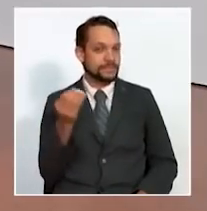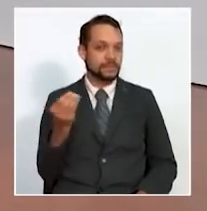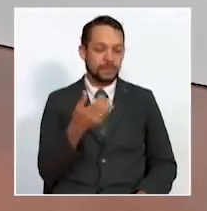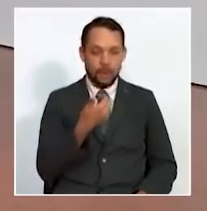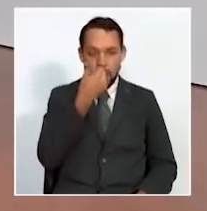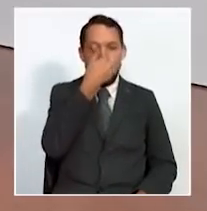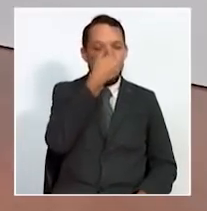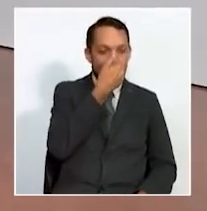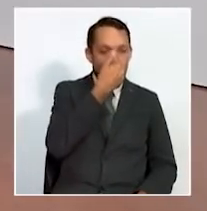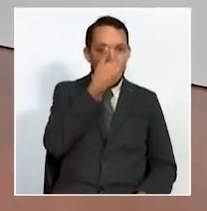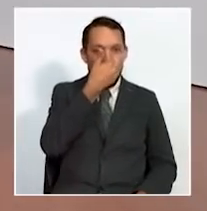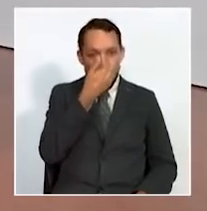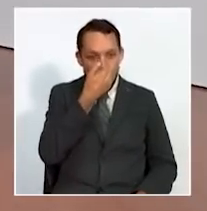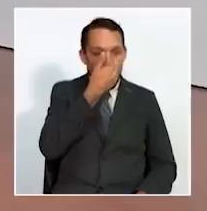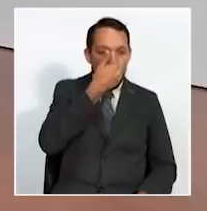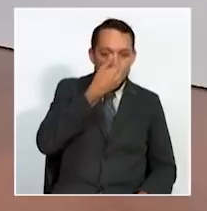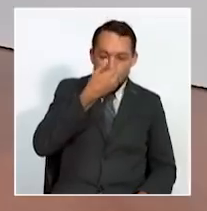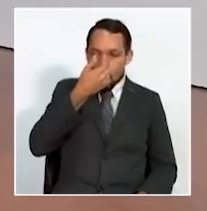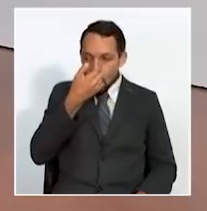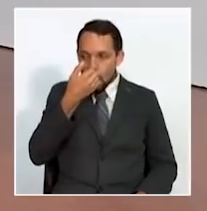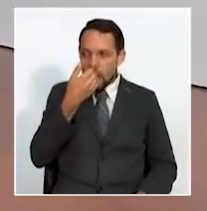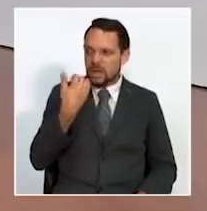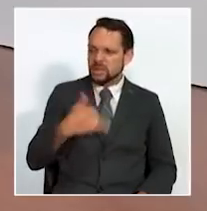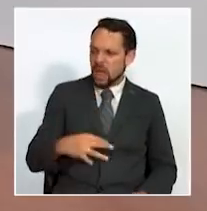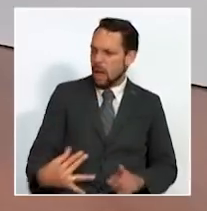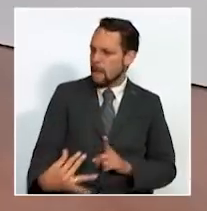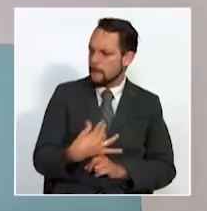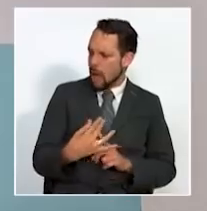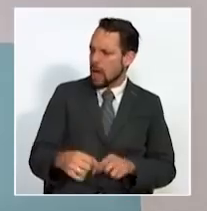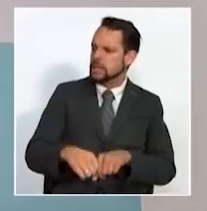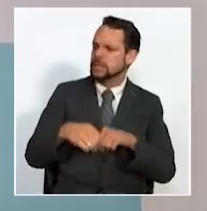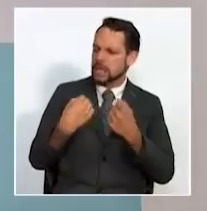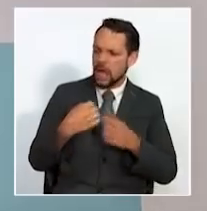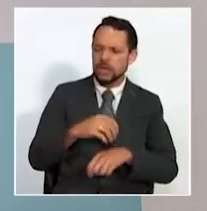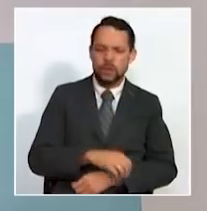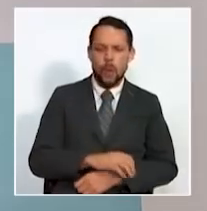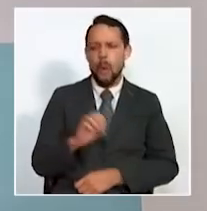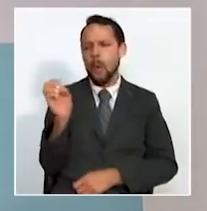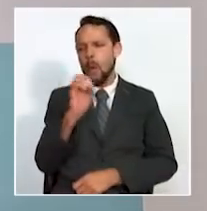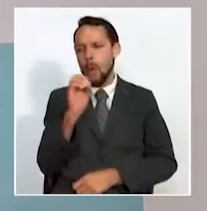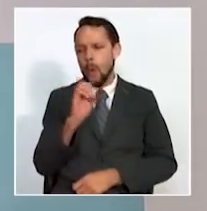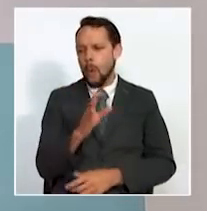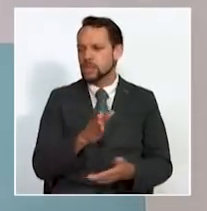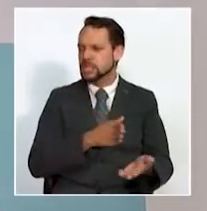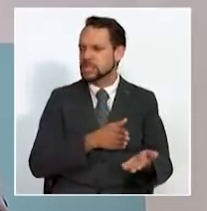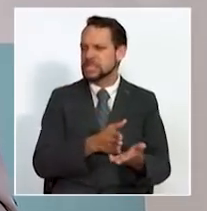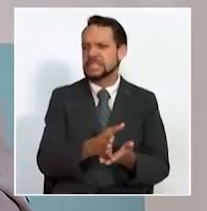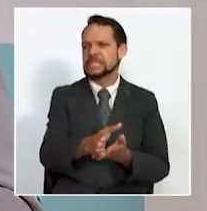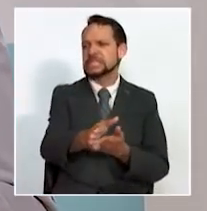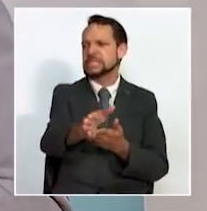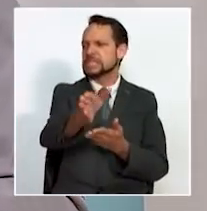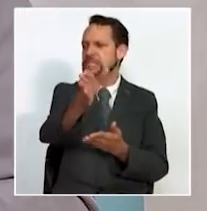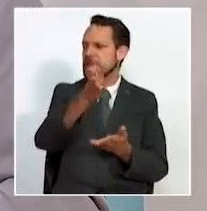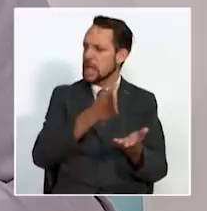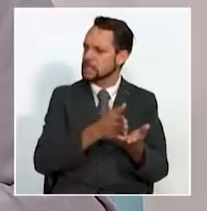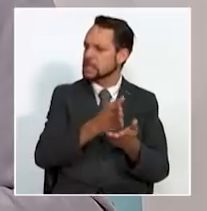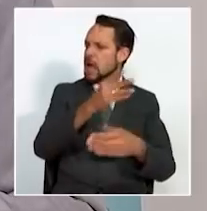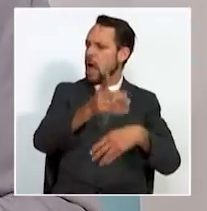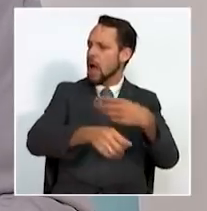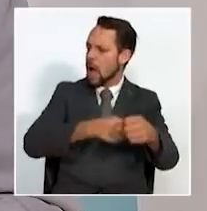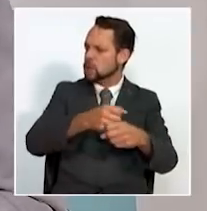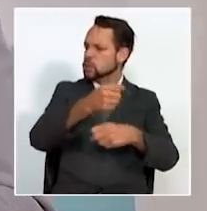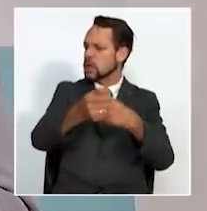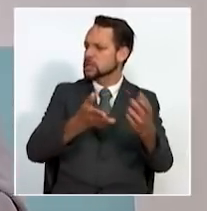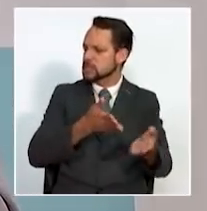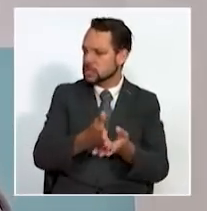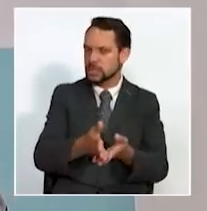inhaladores y siempre creen, hombre, esto me va a hacer daño, esto me va a ocasionar un efecto diferente. Resulta